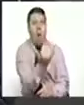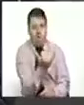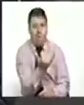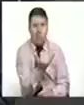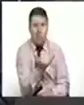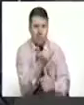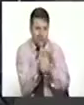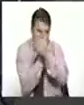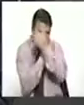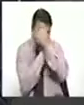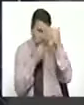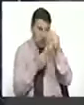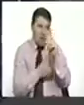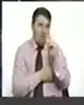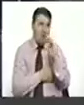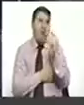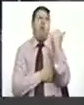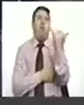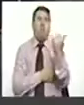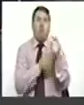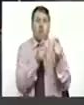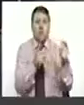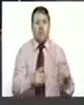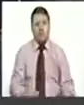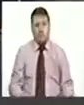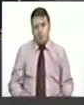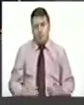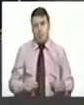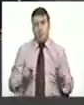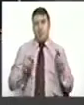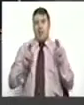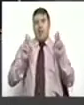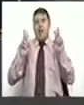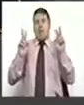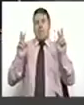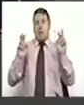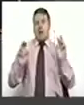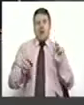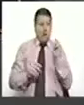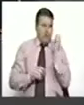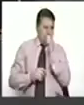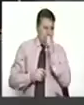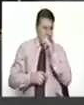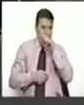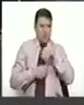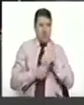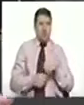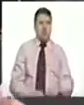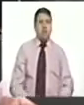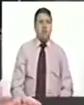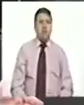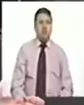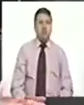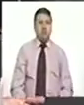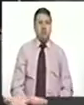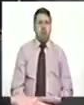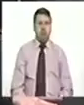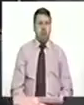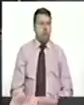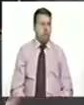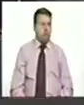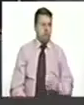numerosa del grupo FARC. El tema del narcotráfico.